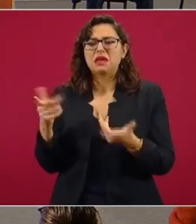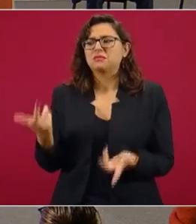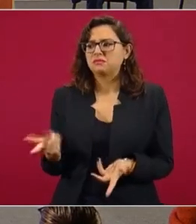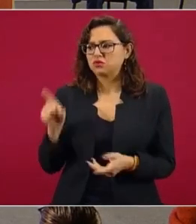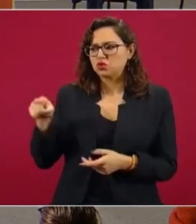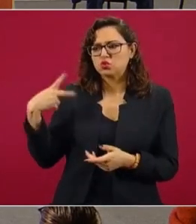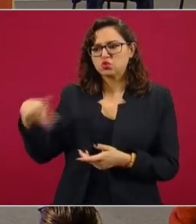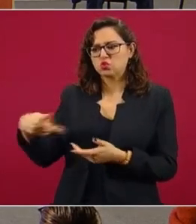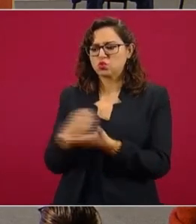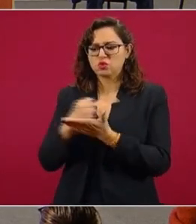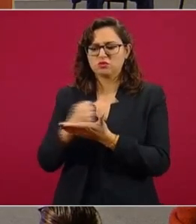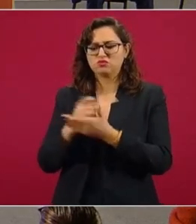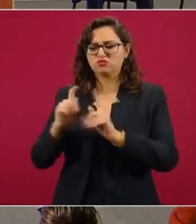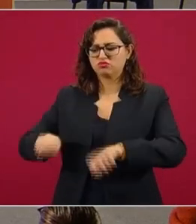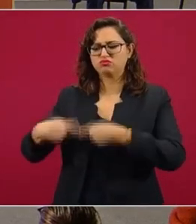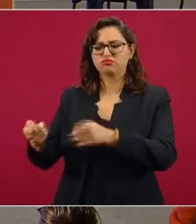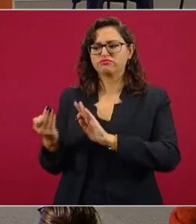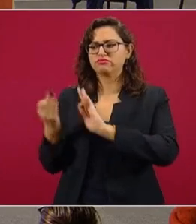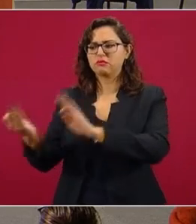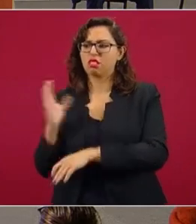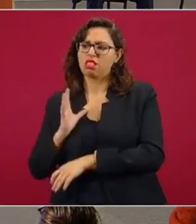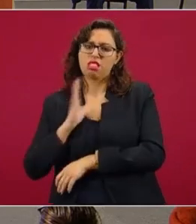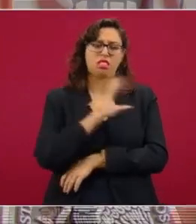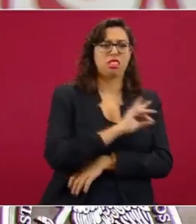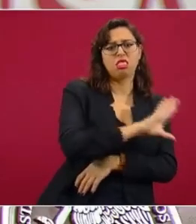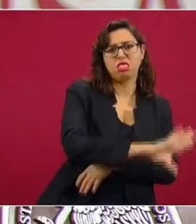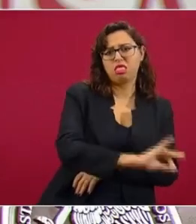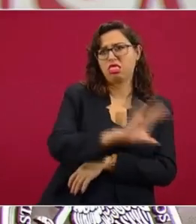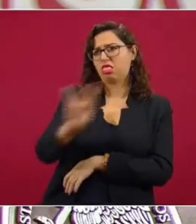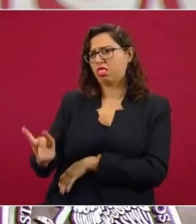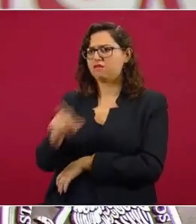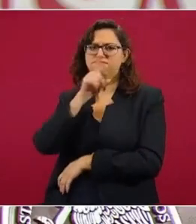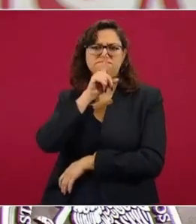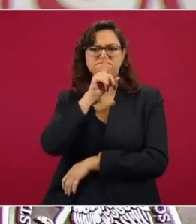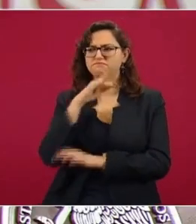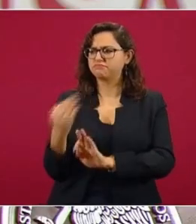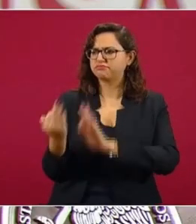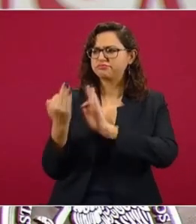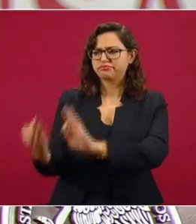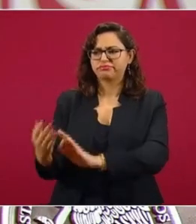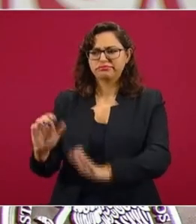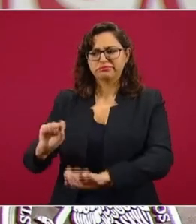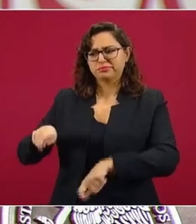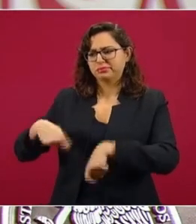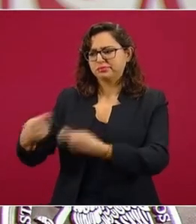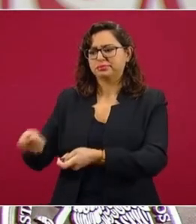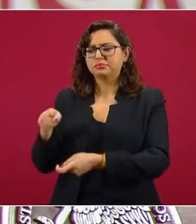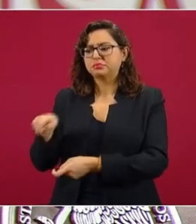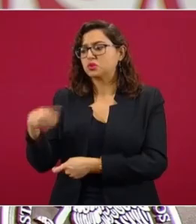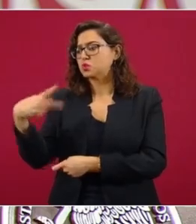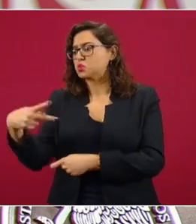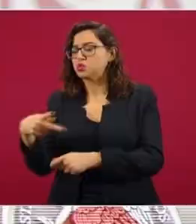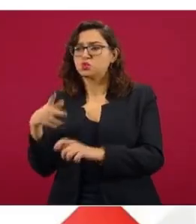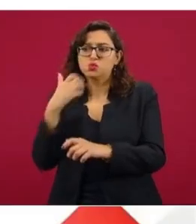derecho a recibir su crédito de manera directa y sin intermediarios, para que lo puedan ejercer en lo que más les convenga para sus necesidades de